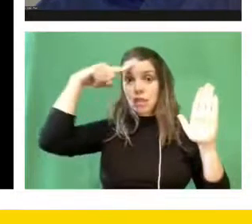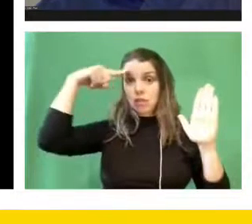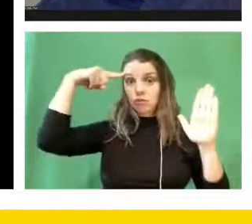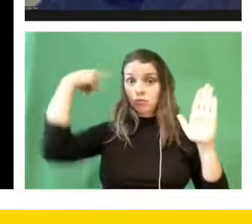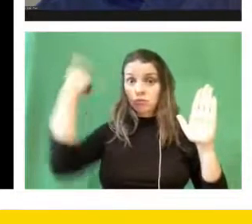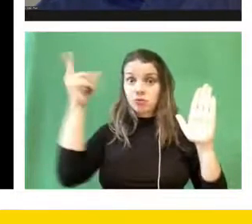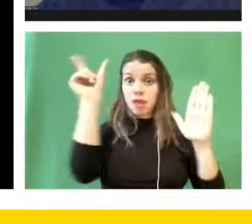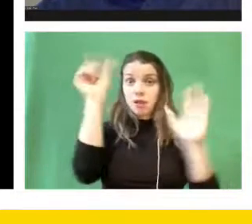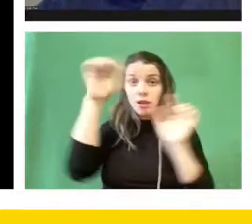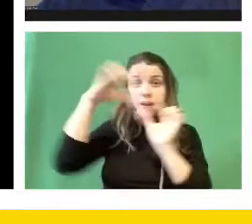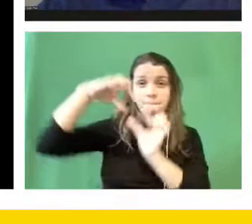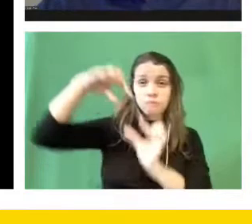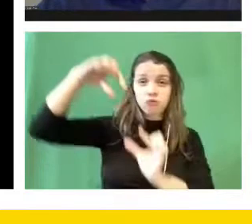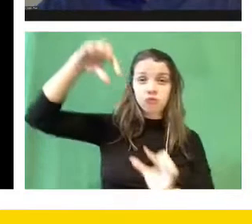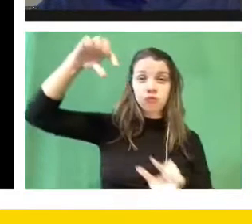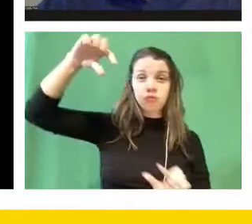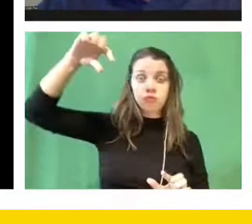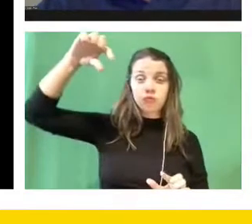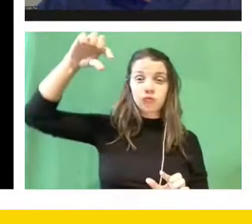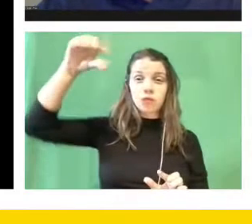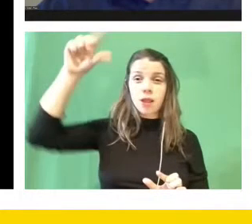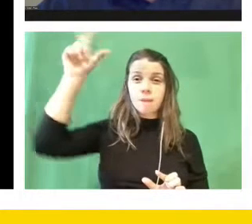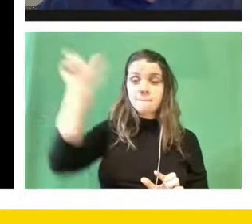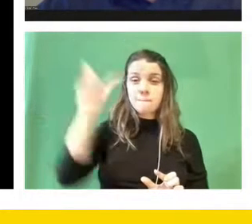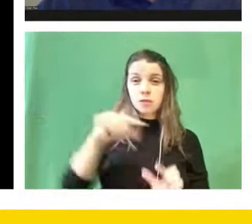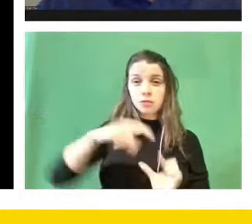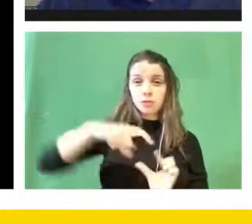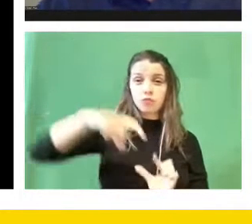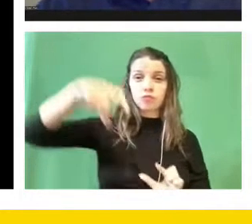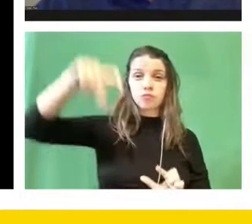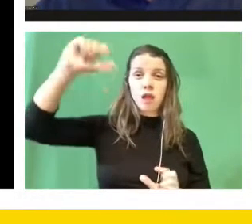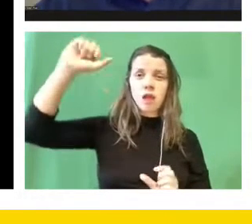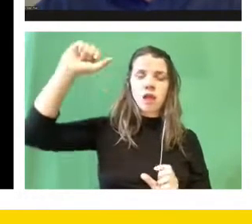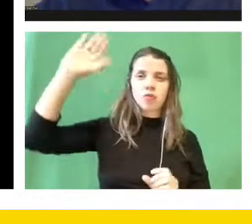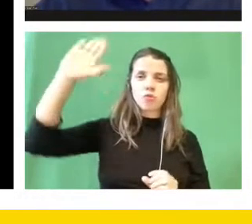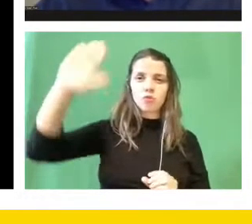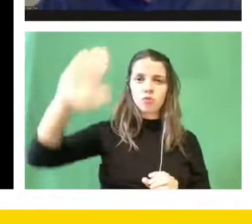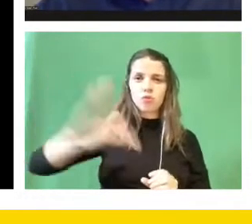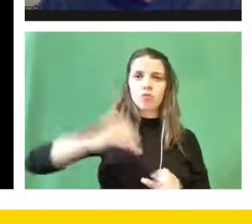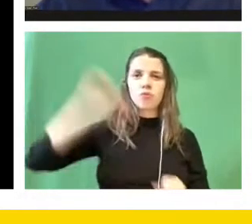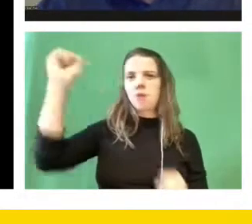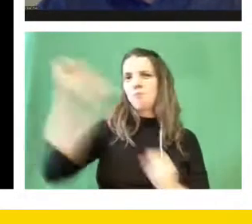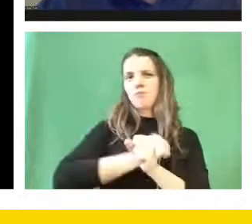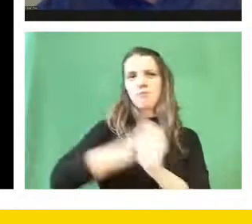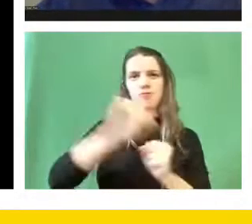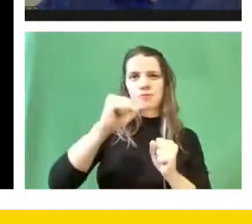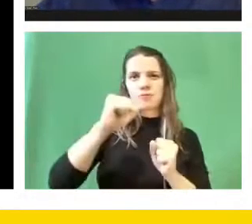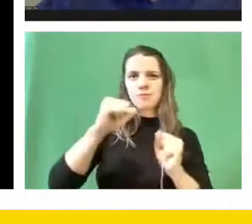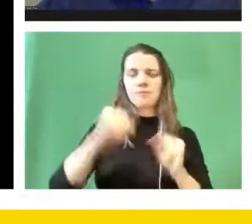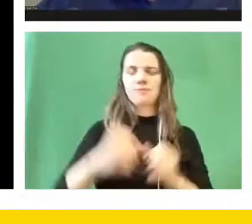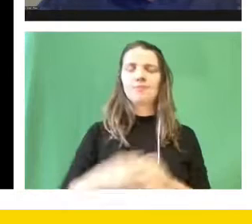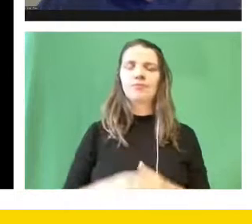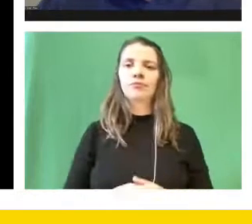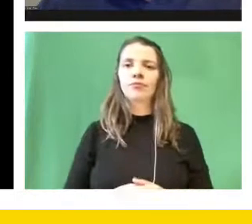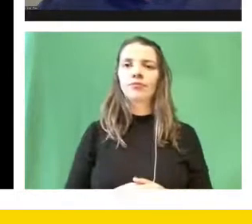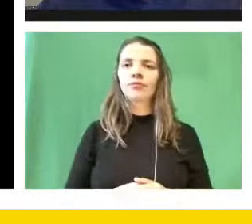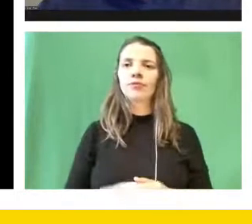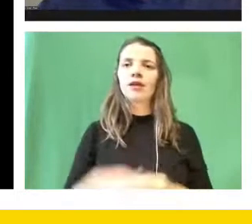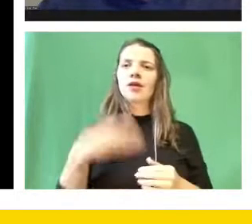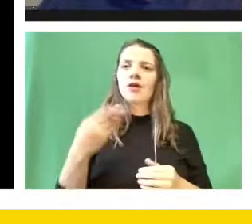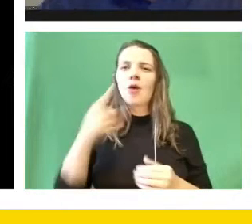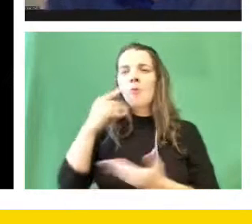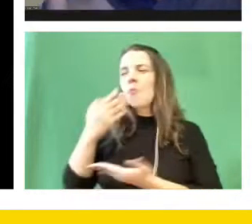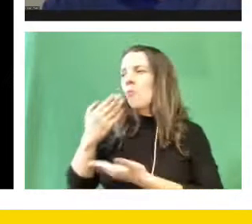una, en el fondo, una nueva estructura. En esta lámina, lo que estoy mostrando así en forma esquemática, son